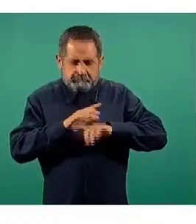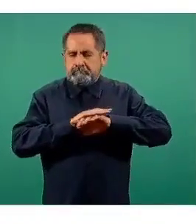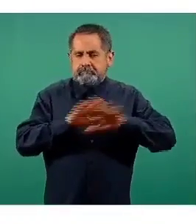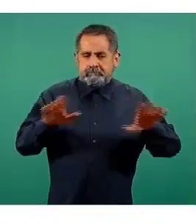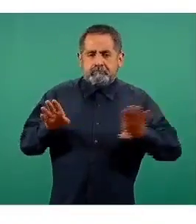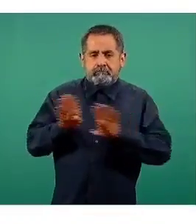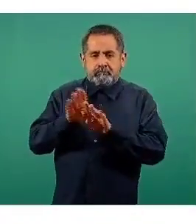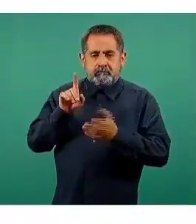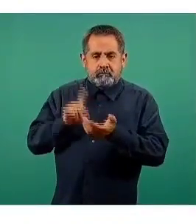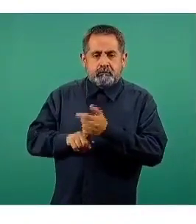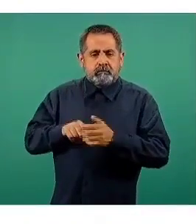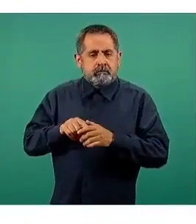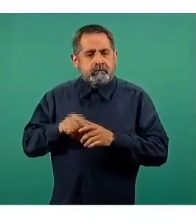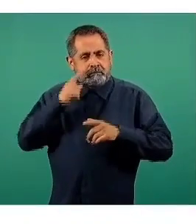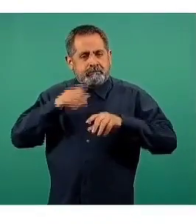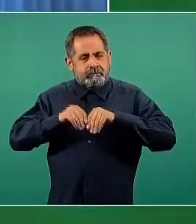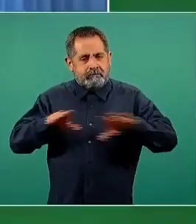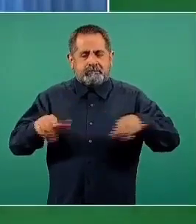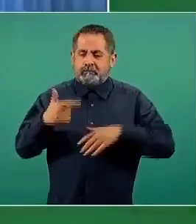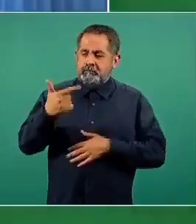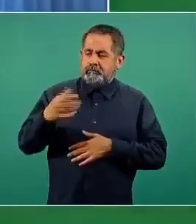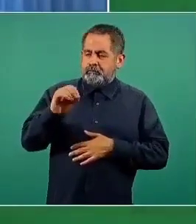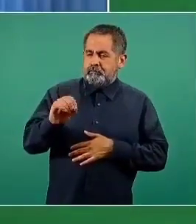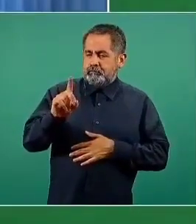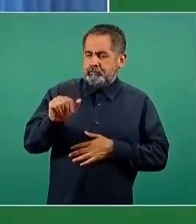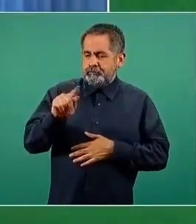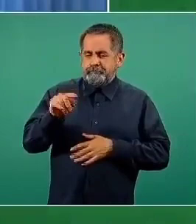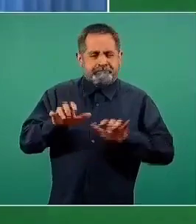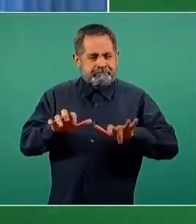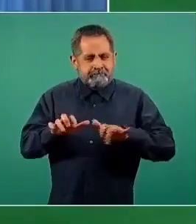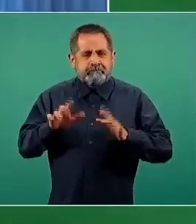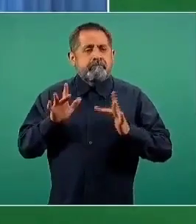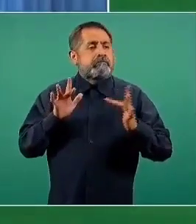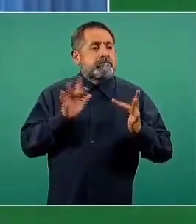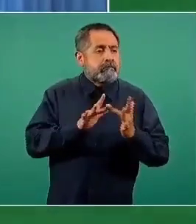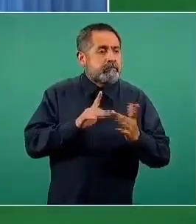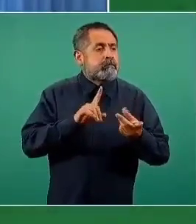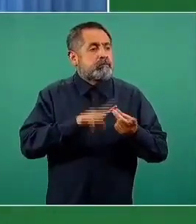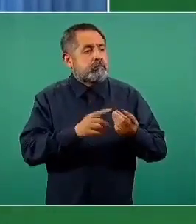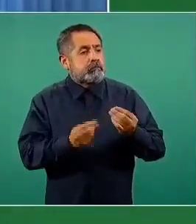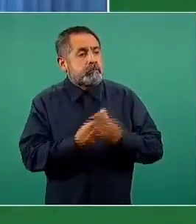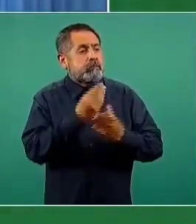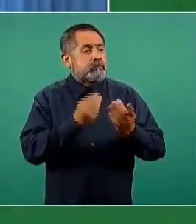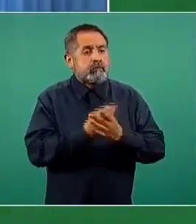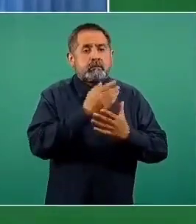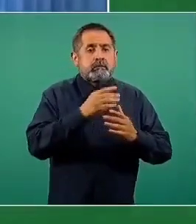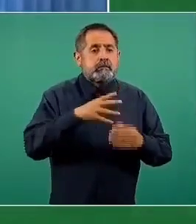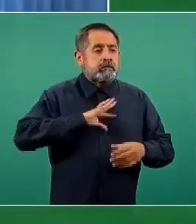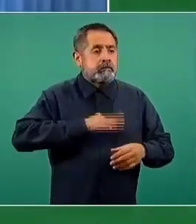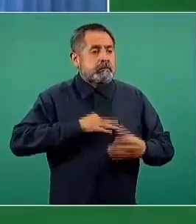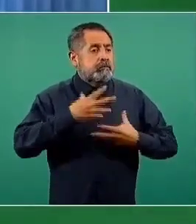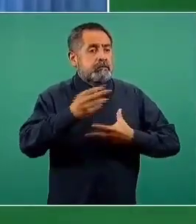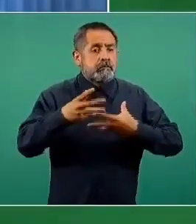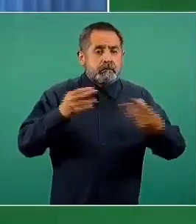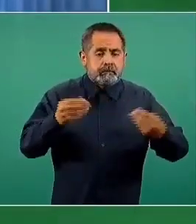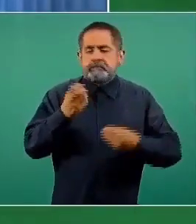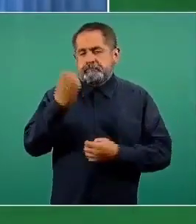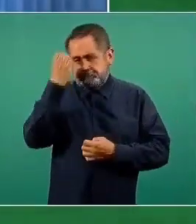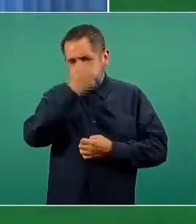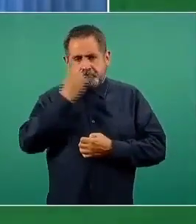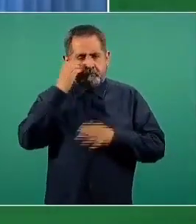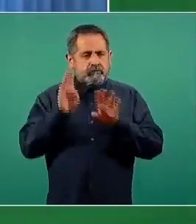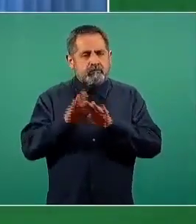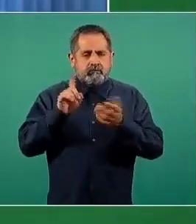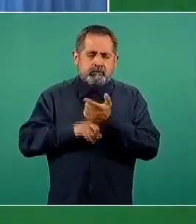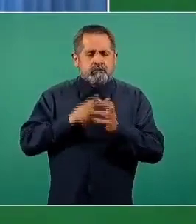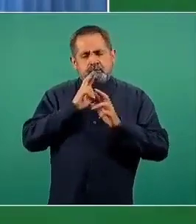herramienta GovData para la investigación de brotes y el rastreo de contactos. Realizar también estudios de prevalencia para monitorear la